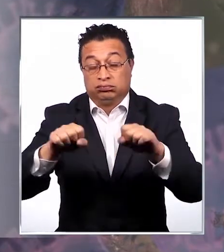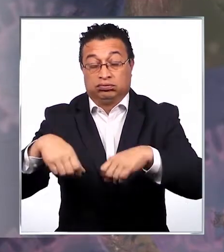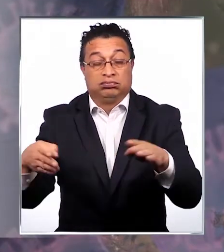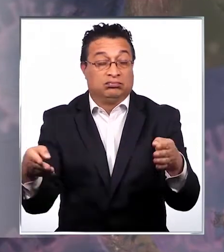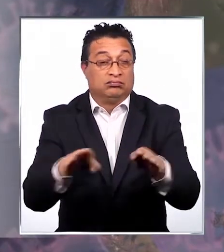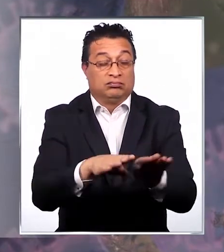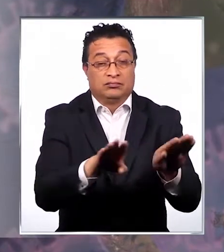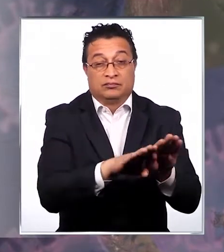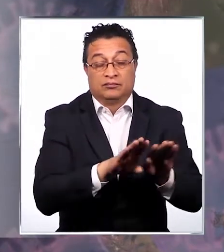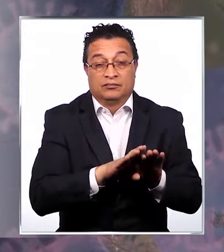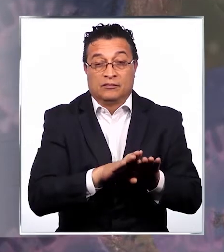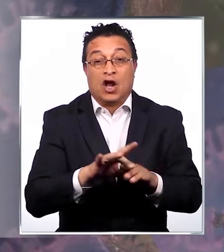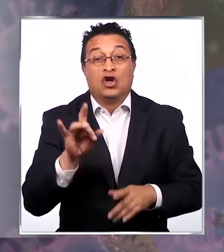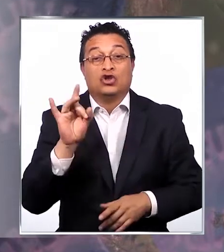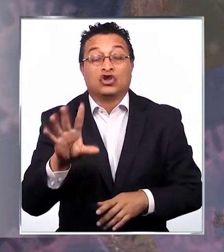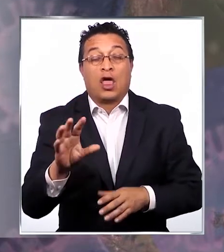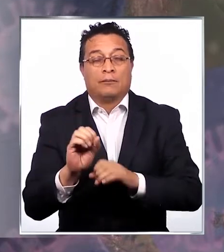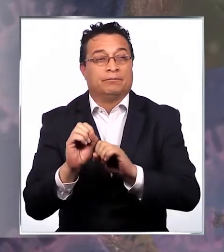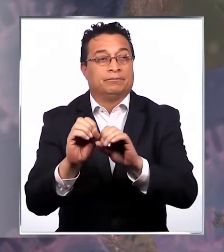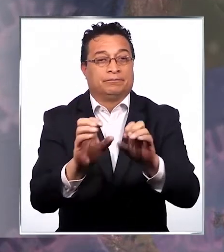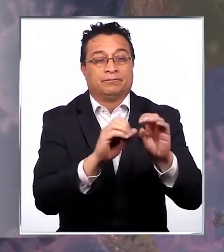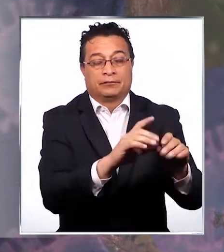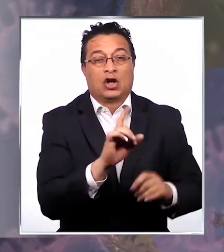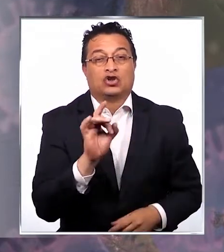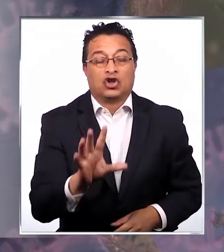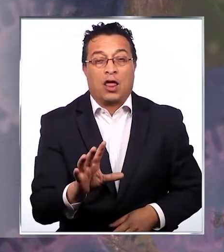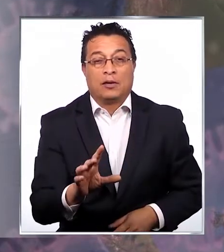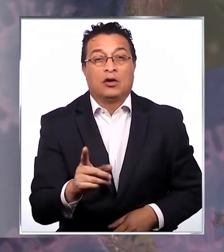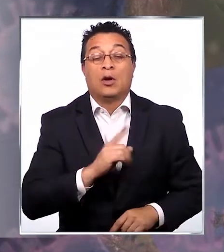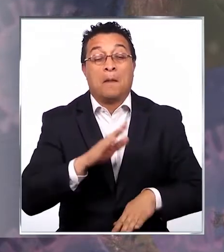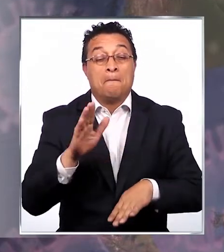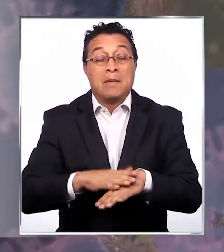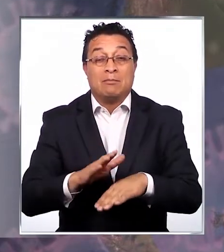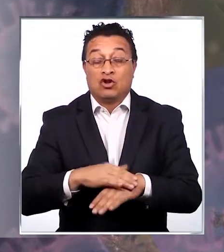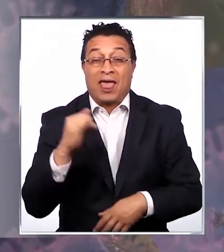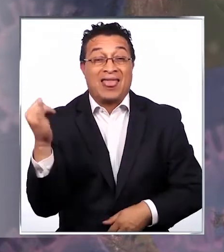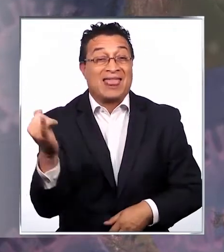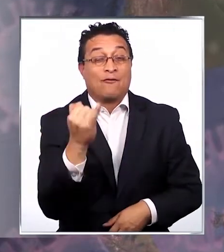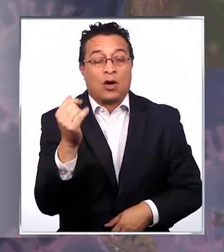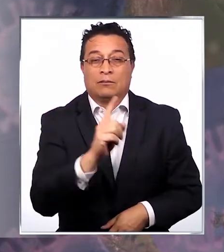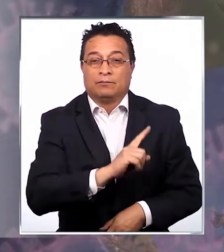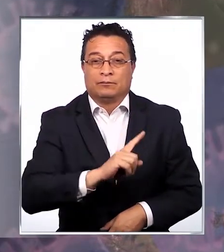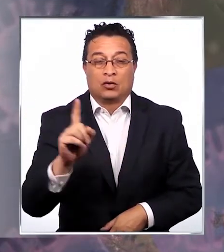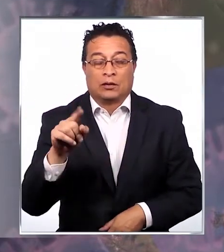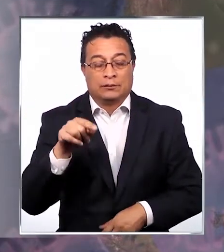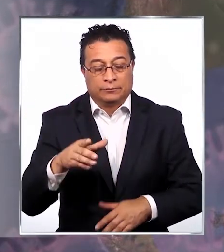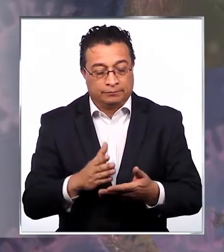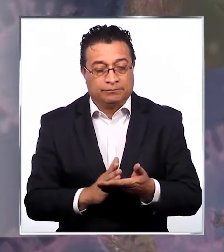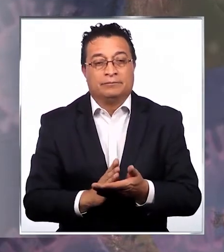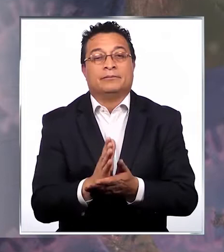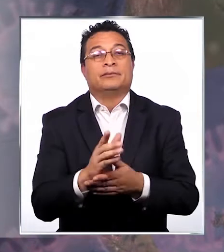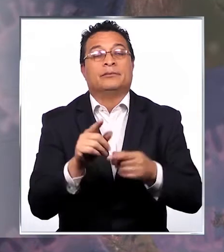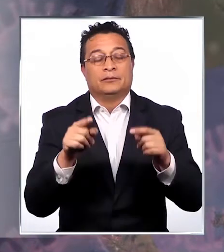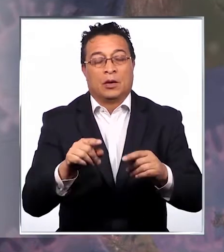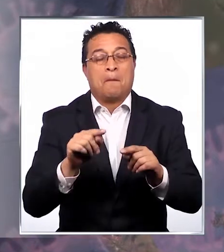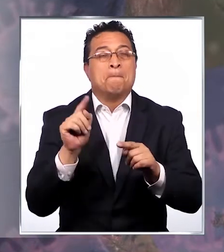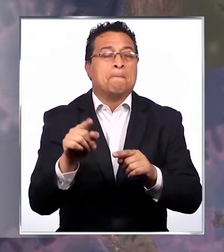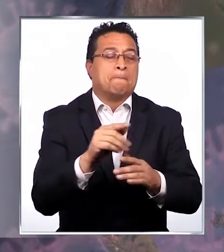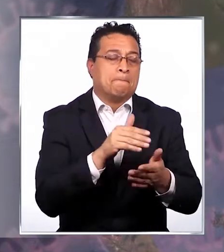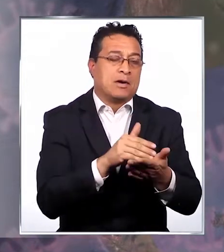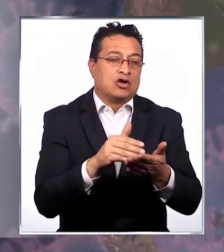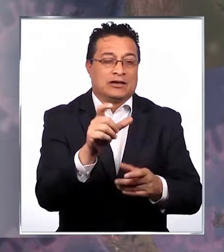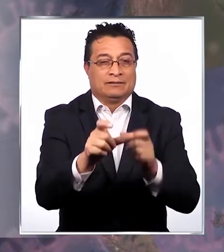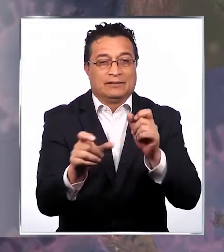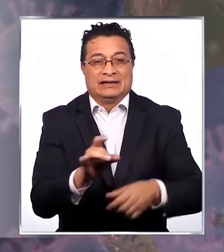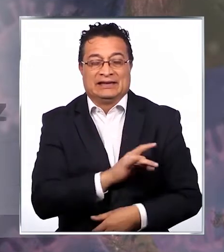completamente cerradas. Solo habrá delivery y no se autorizarán permisos individuales. Así partirá el confinamiento obligatorio para millones